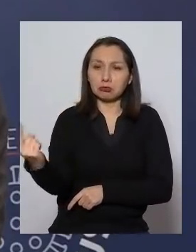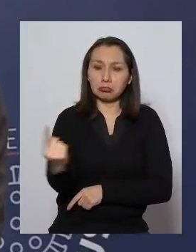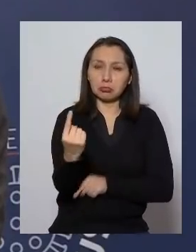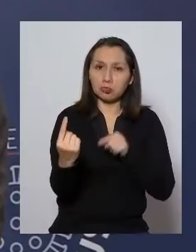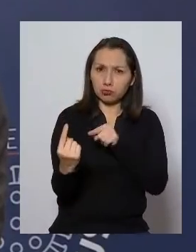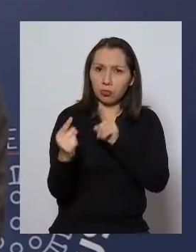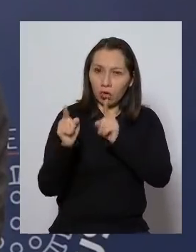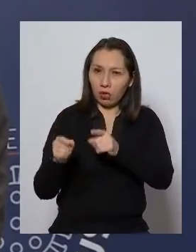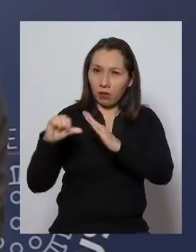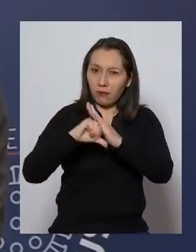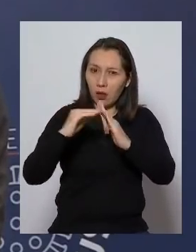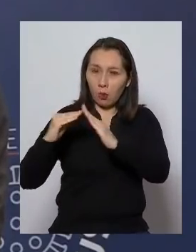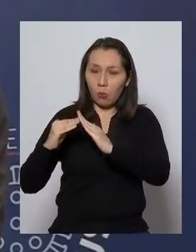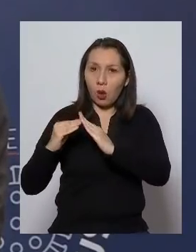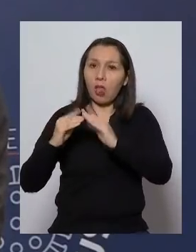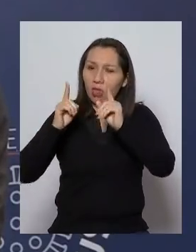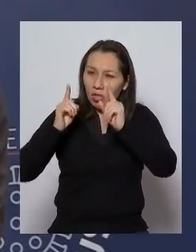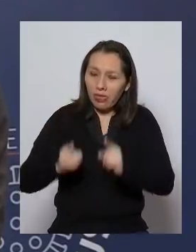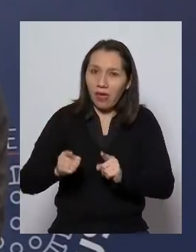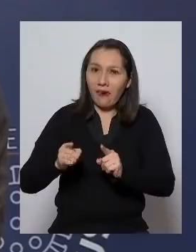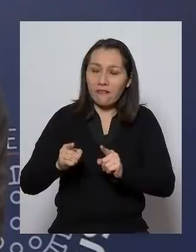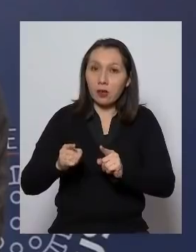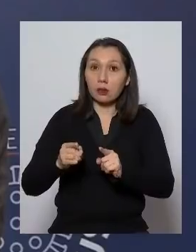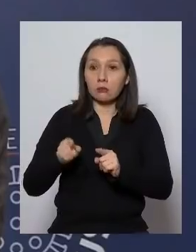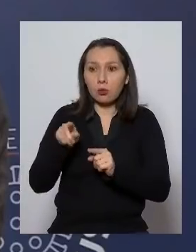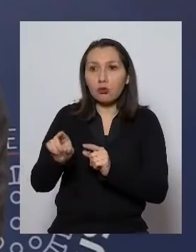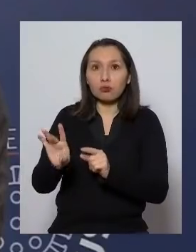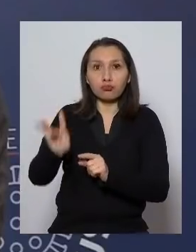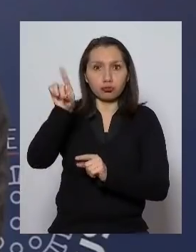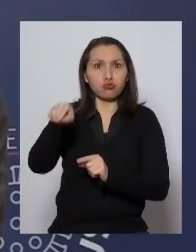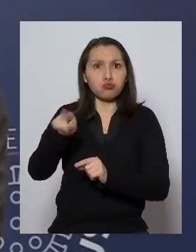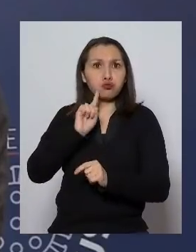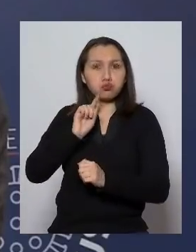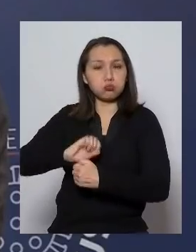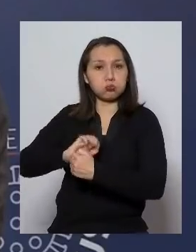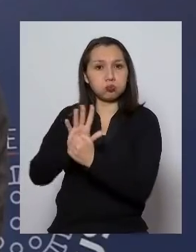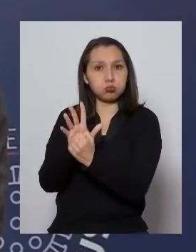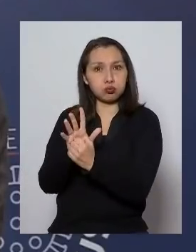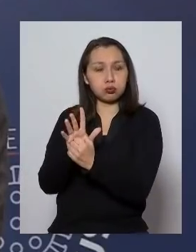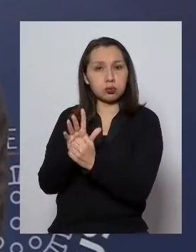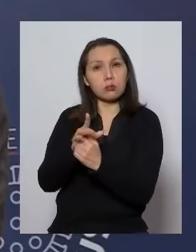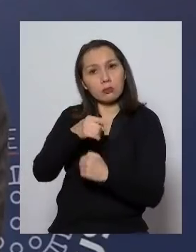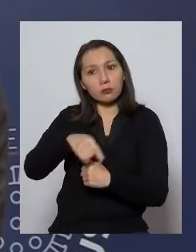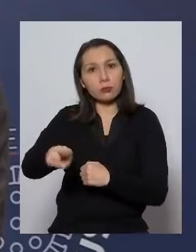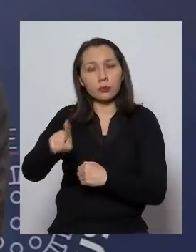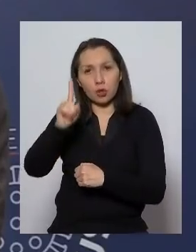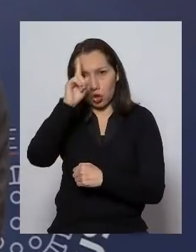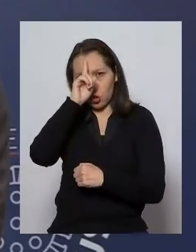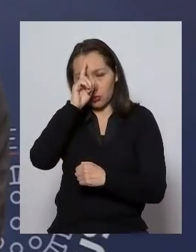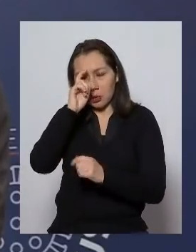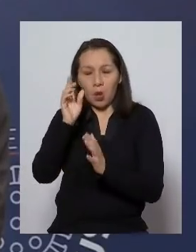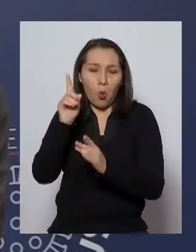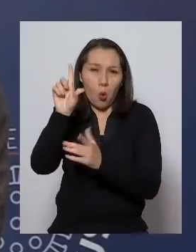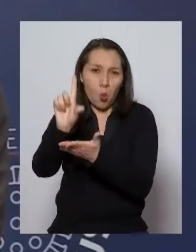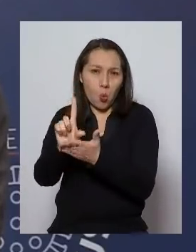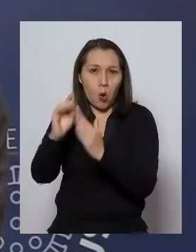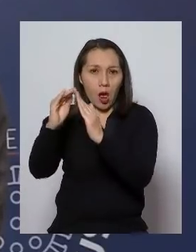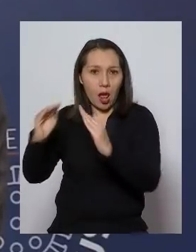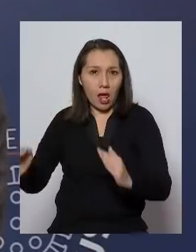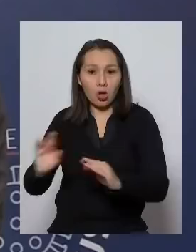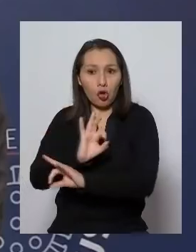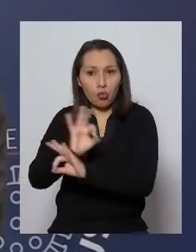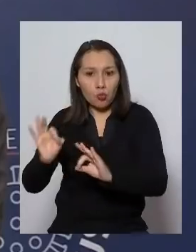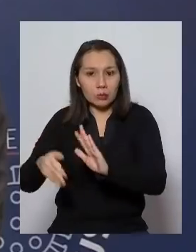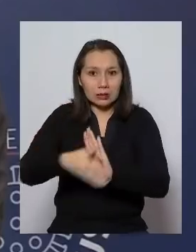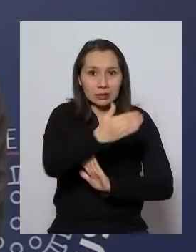estando en cuarentena, debiendo estar, porque son un caso, en un recinto específico, o por lo menos no